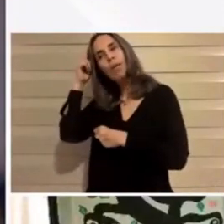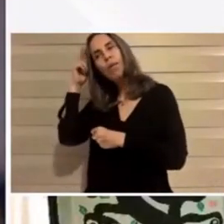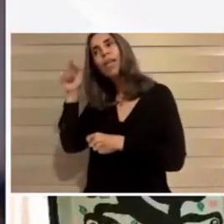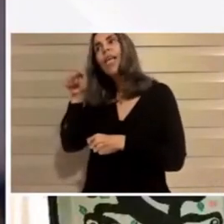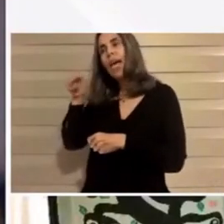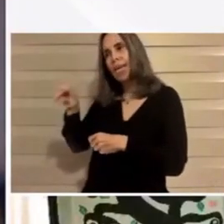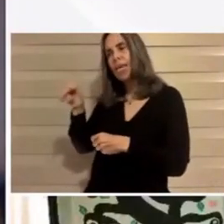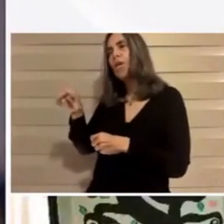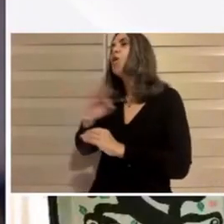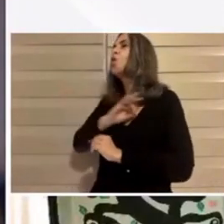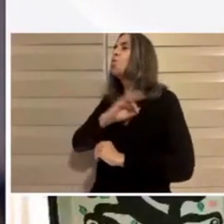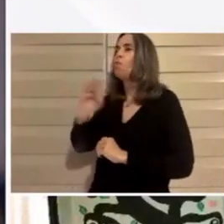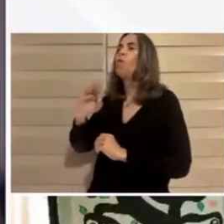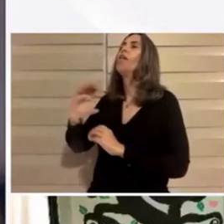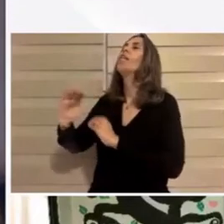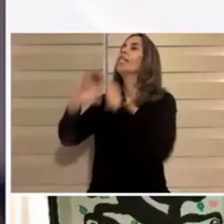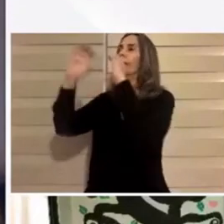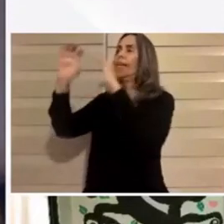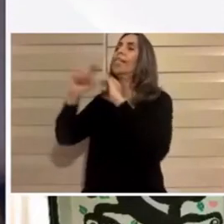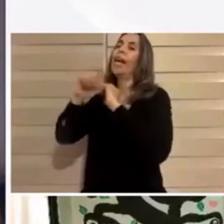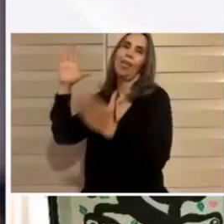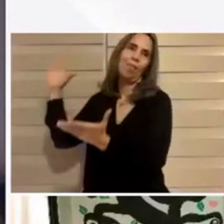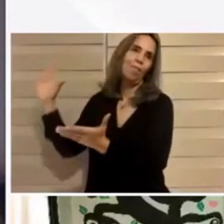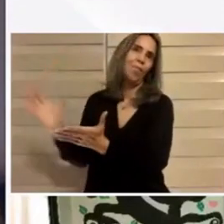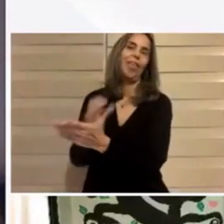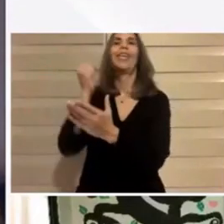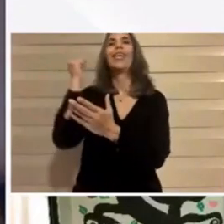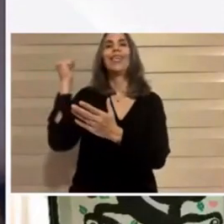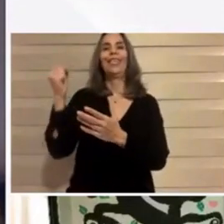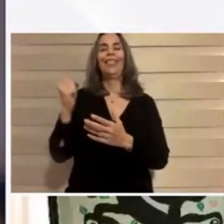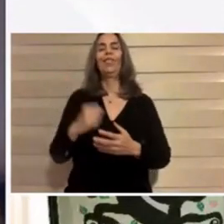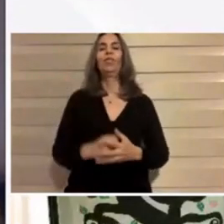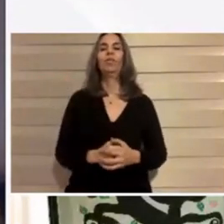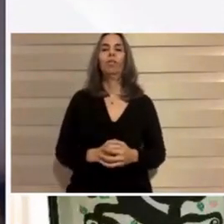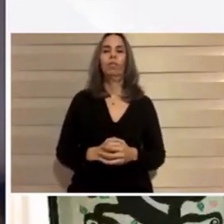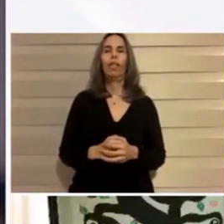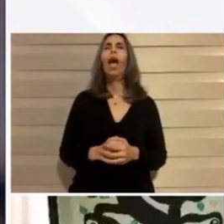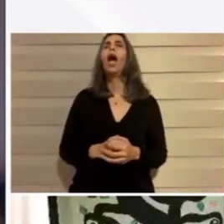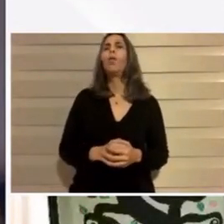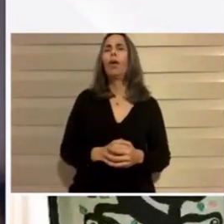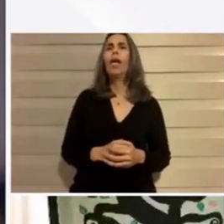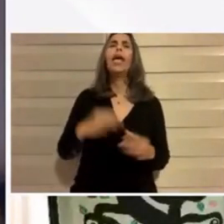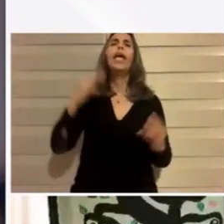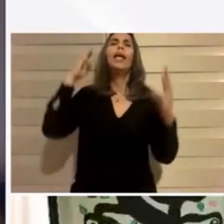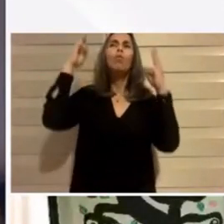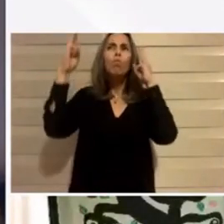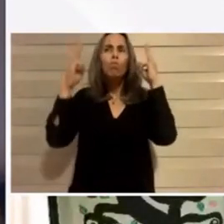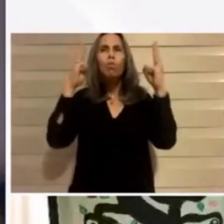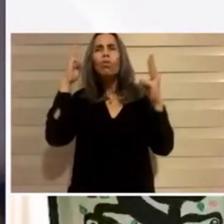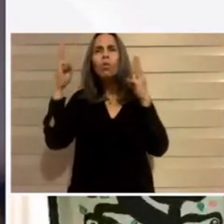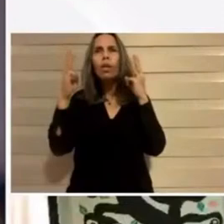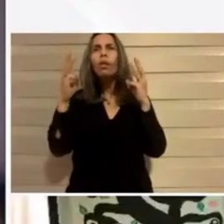concurso. Ahora, ¿por qué los museos somos importantes? ¿Por qué hacemos una diferencia?